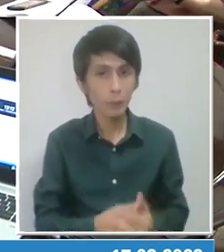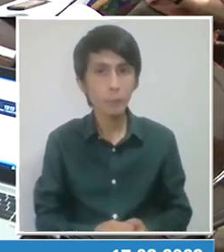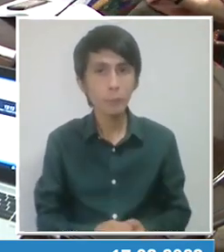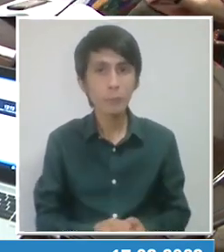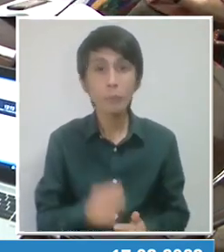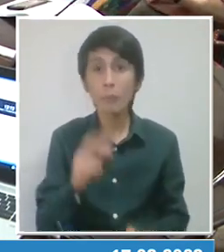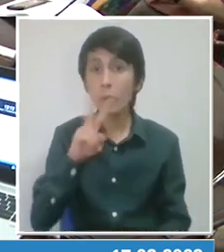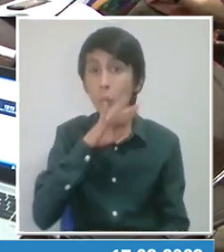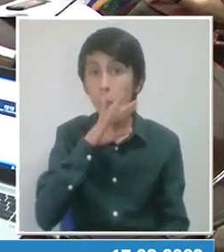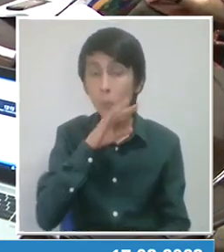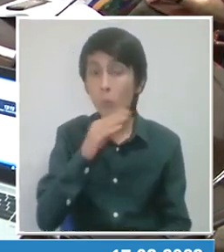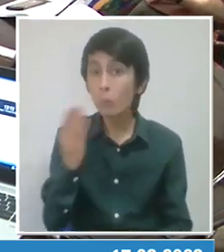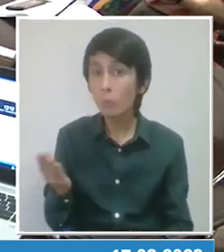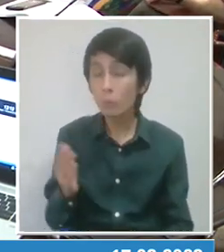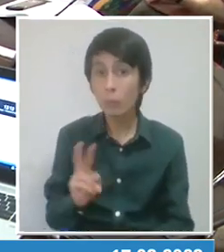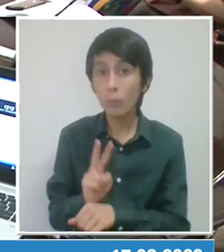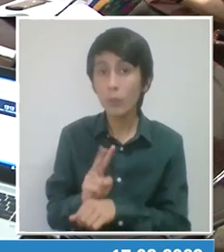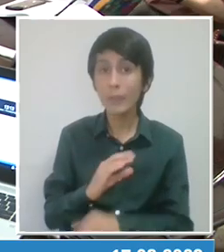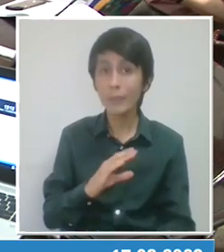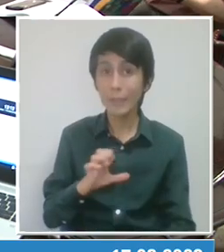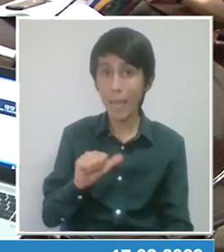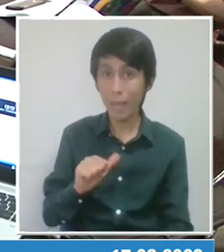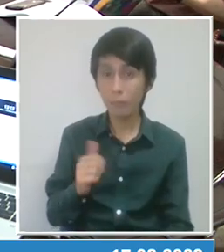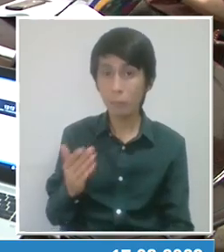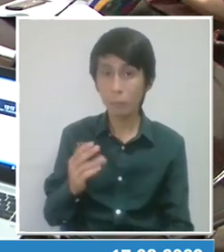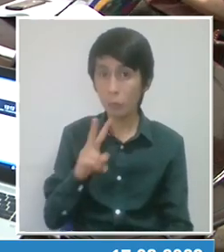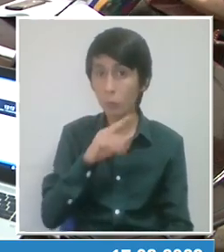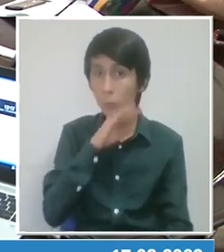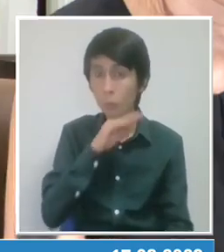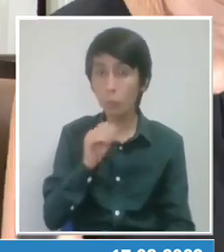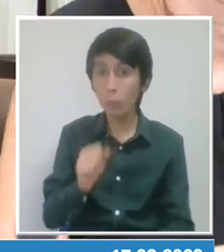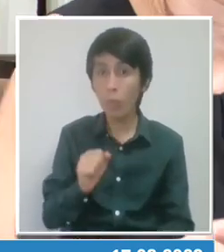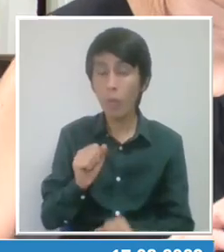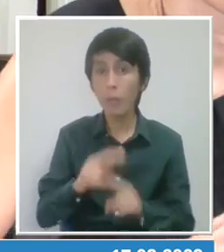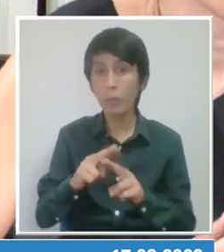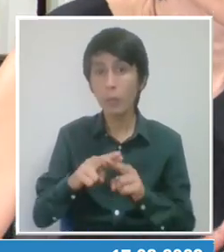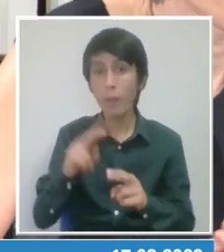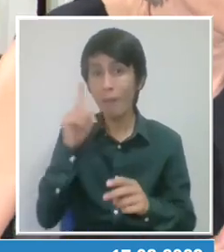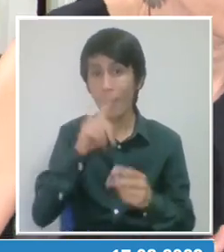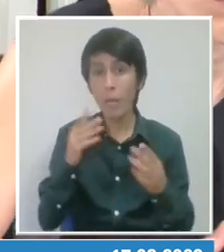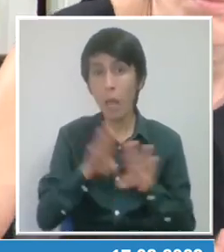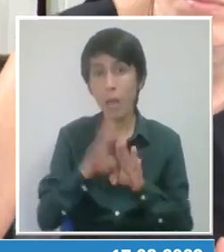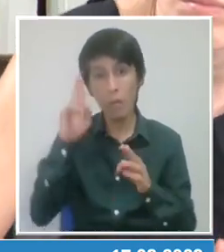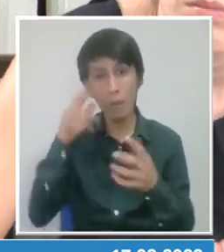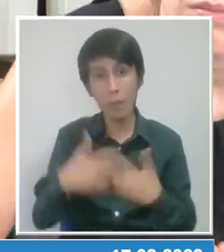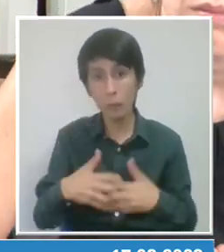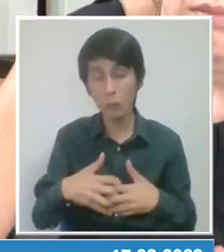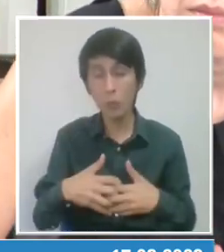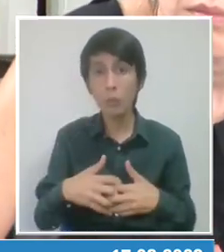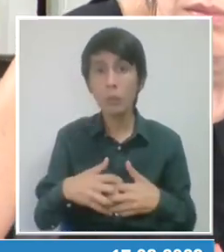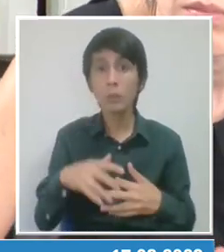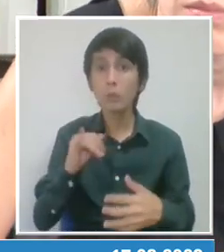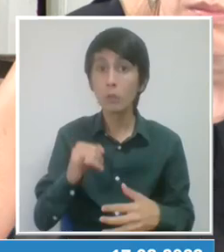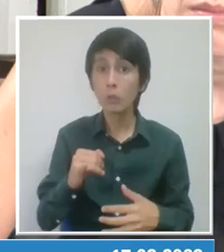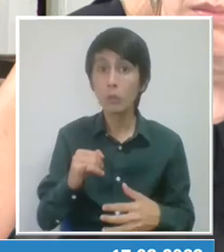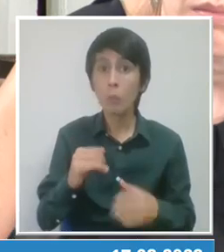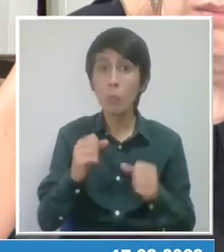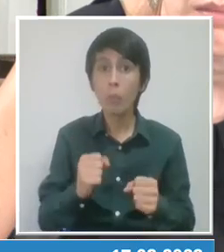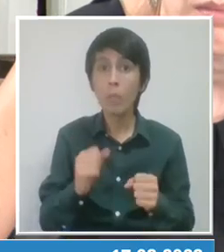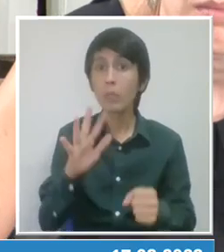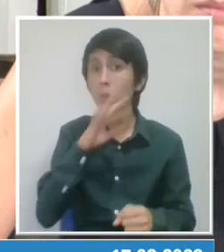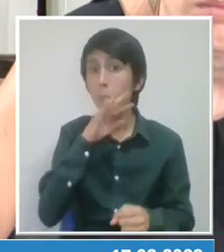Usted, profesor Sea, quisiera cerrar, hacer una reflexión final. Si es así, pediría el acuerdo para extender solamente por 5 minutos más y